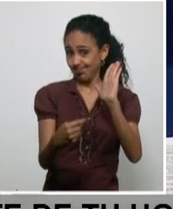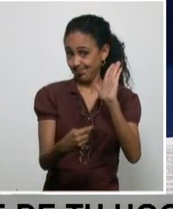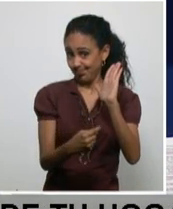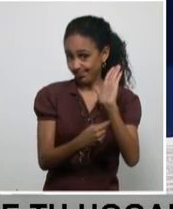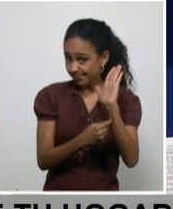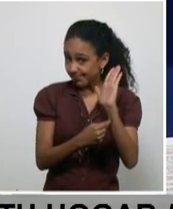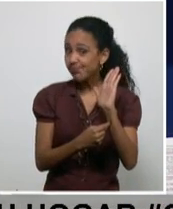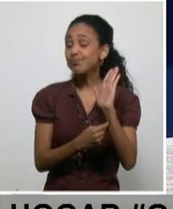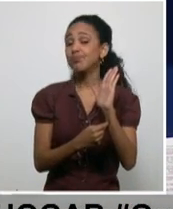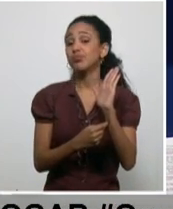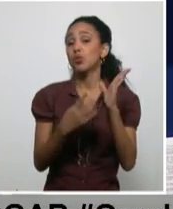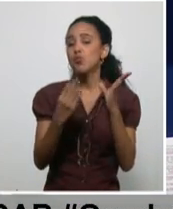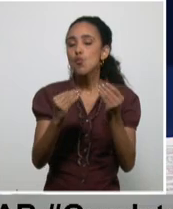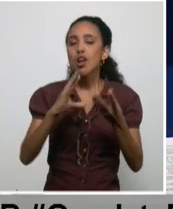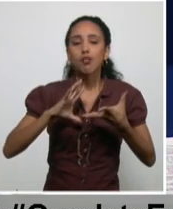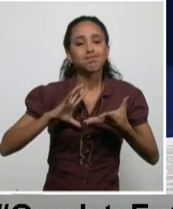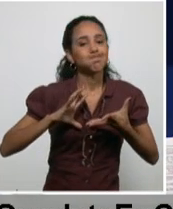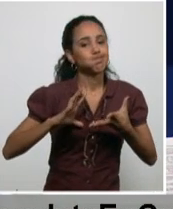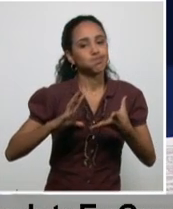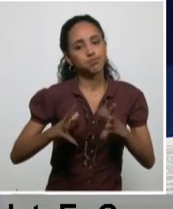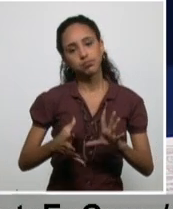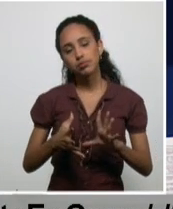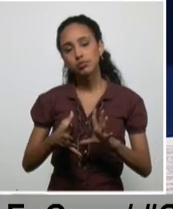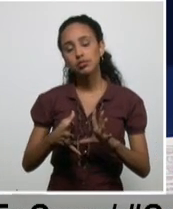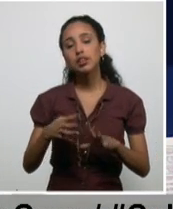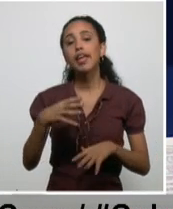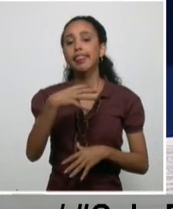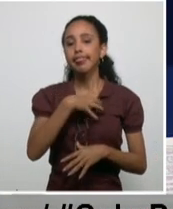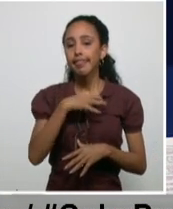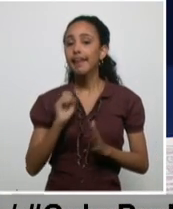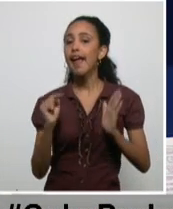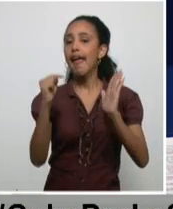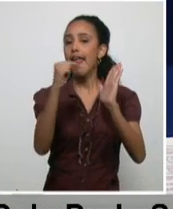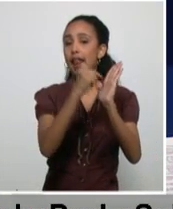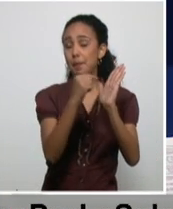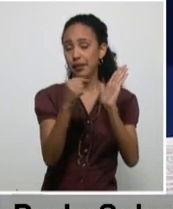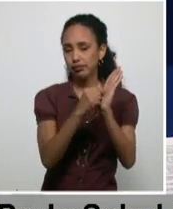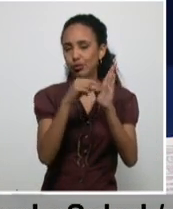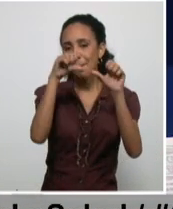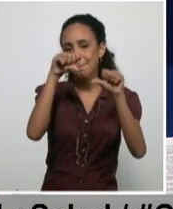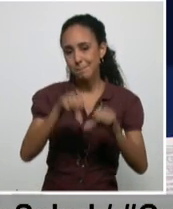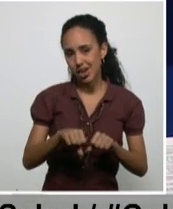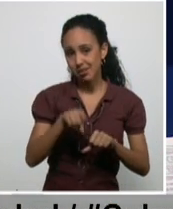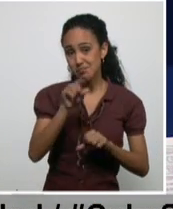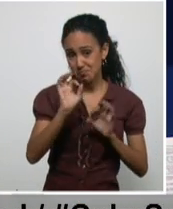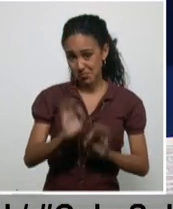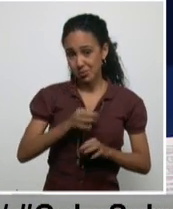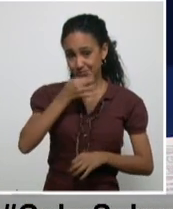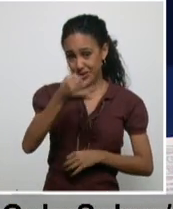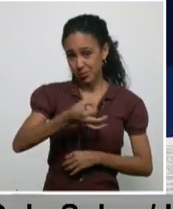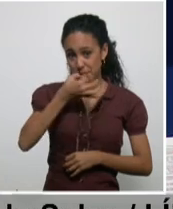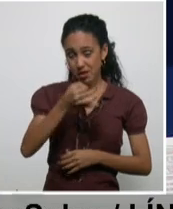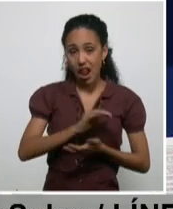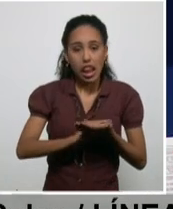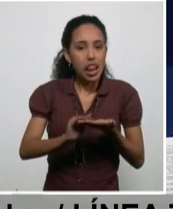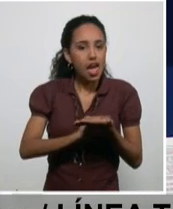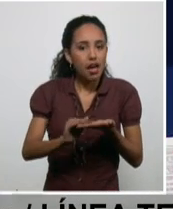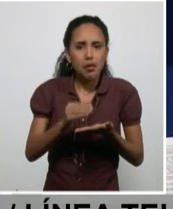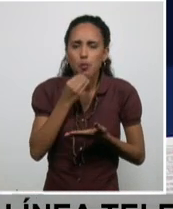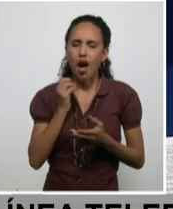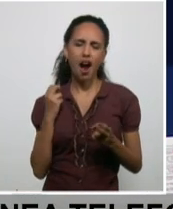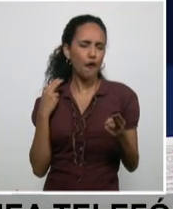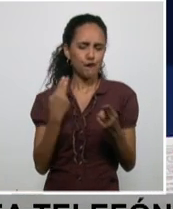generis y muy complicada, pues tiene este elemento desfavorable. Y por lo tanto, nadie se puede